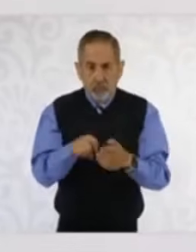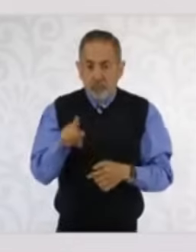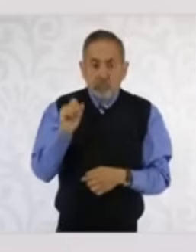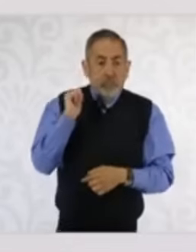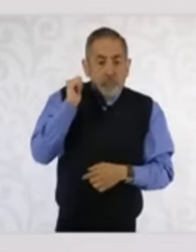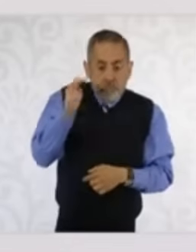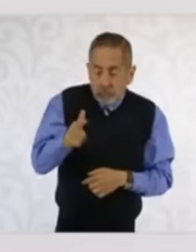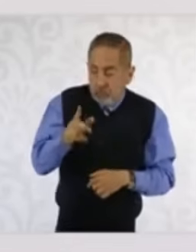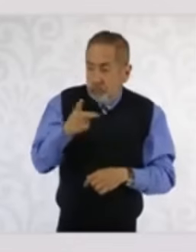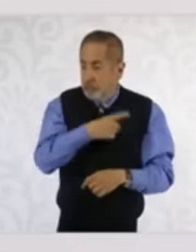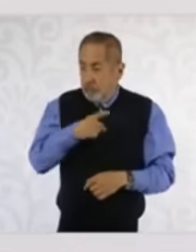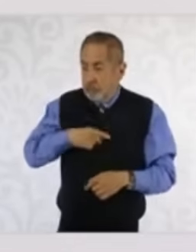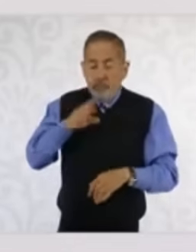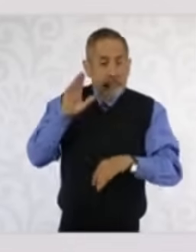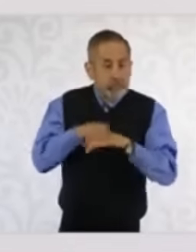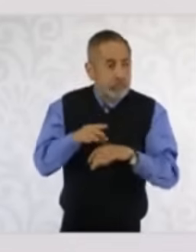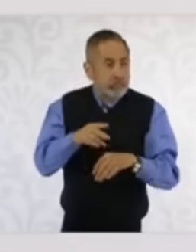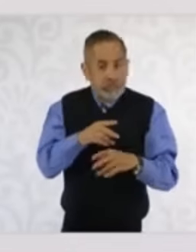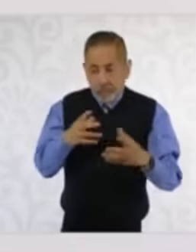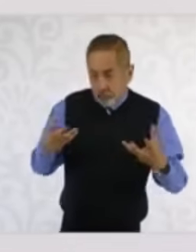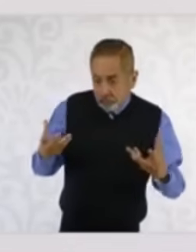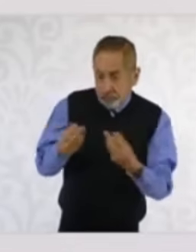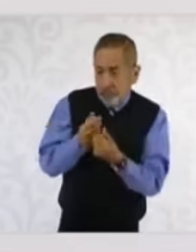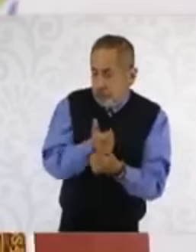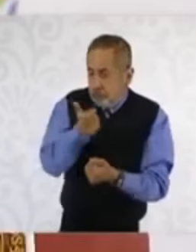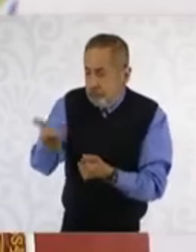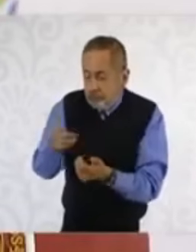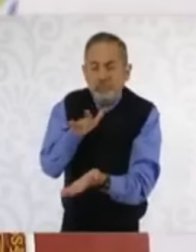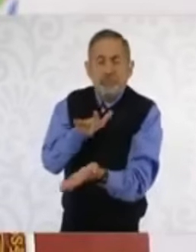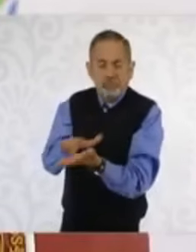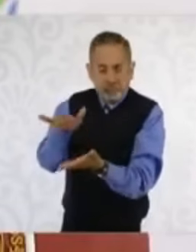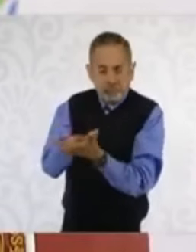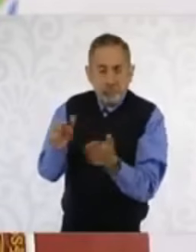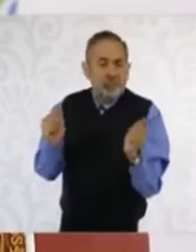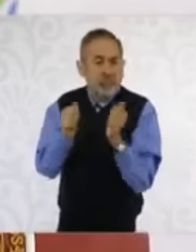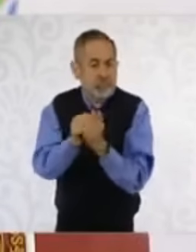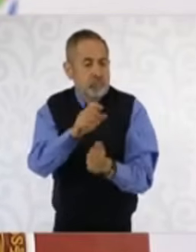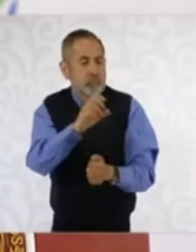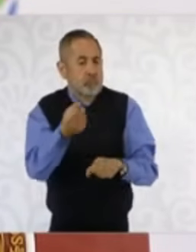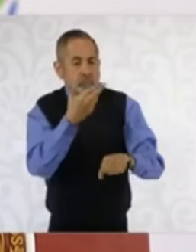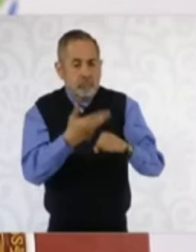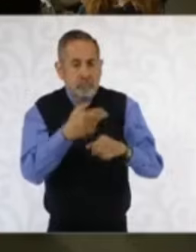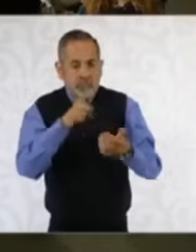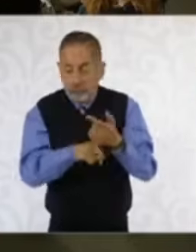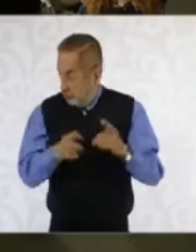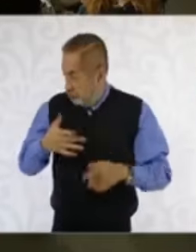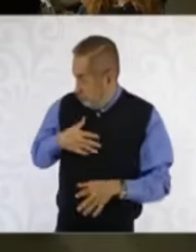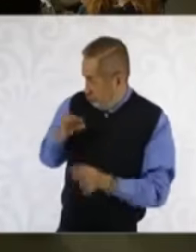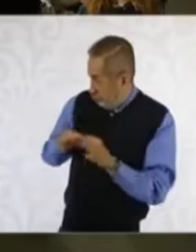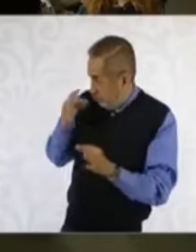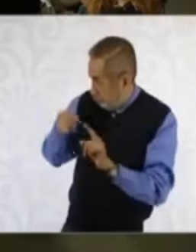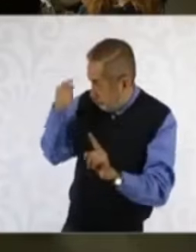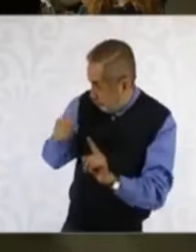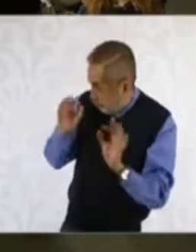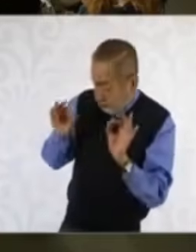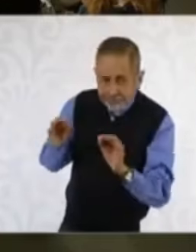de deuda adicional, de corto plazo, lo que sea, se apoya con Hacienda. ¿Estoy bien, lo correcto?